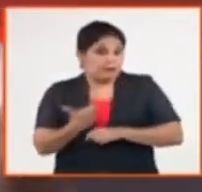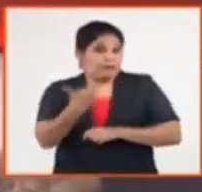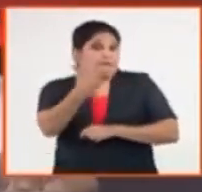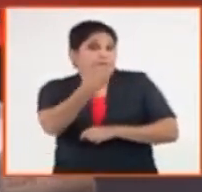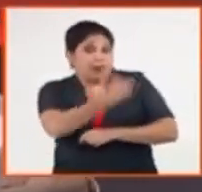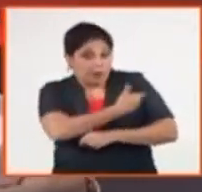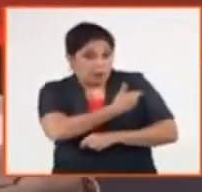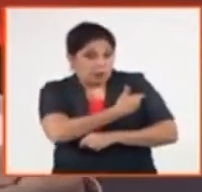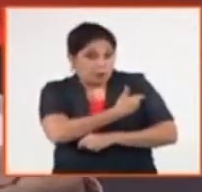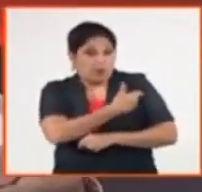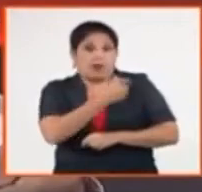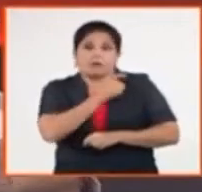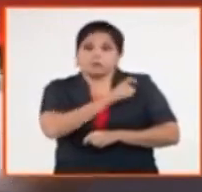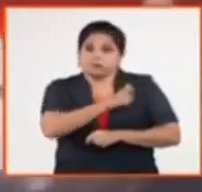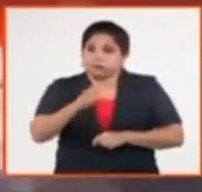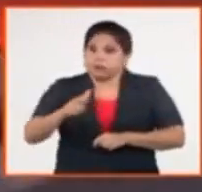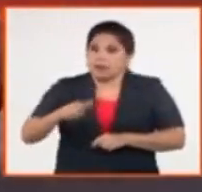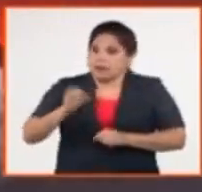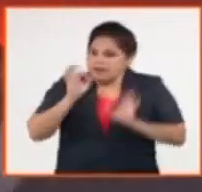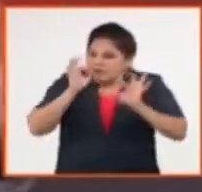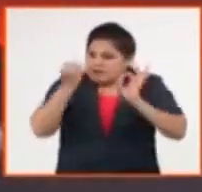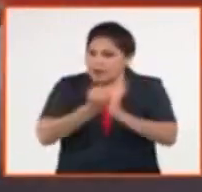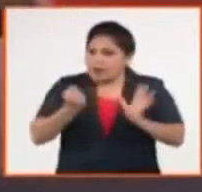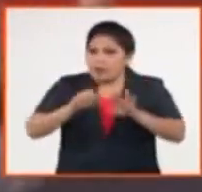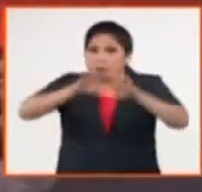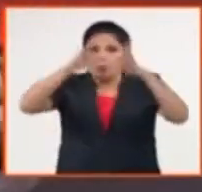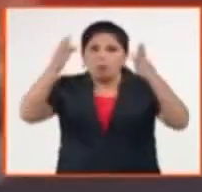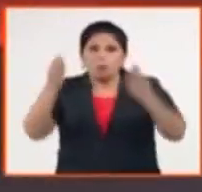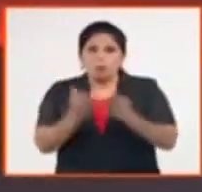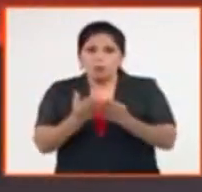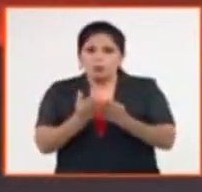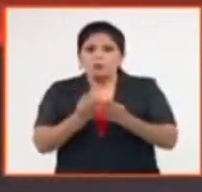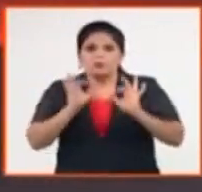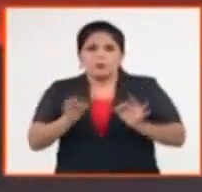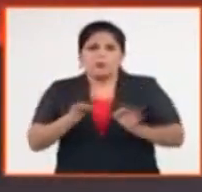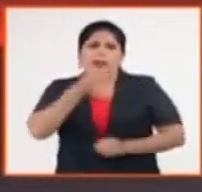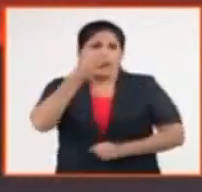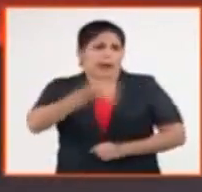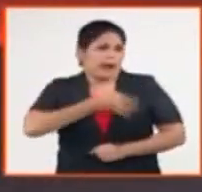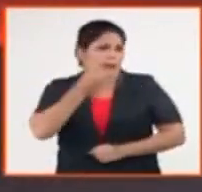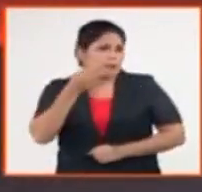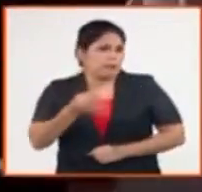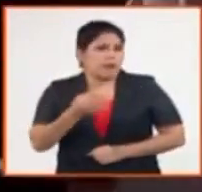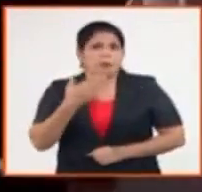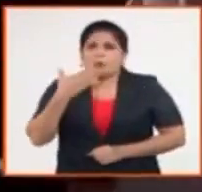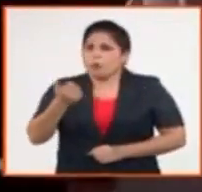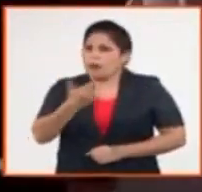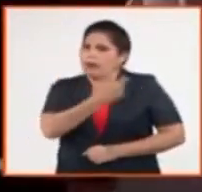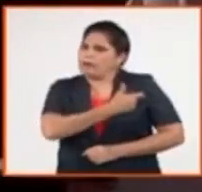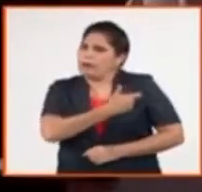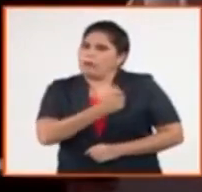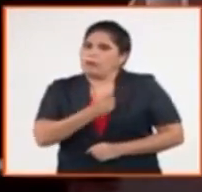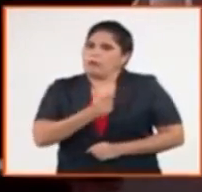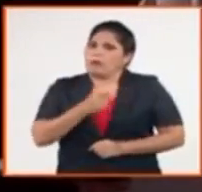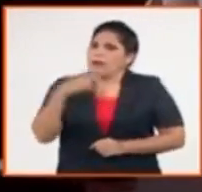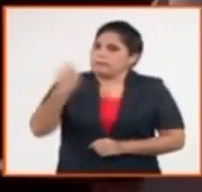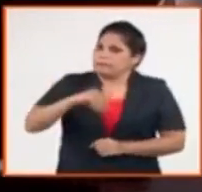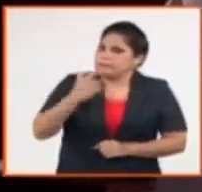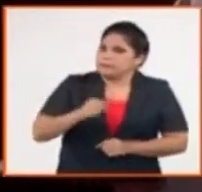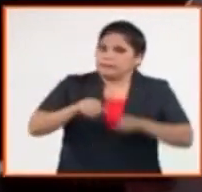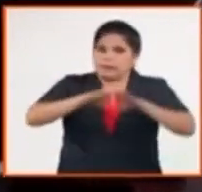de nuestras vacunas, ¿no? Ya en el mundo real. O sea, se ha hablado de la eficacia en los ensayos clínicos, la efectividad en el mundo